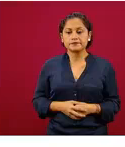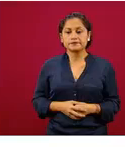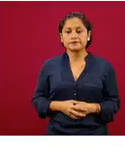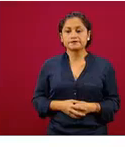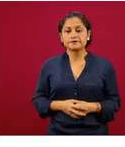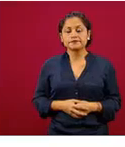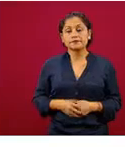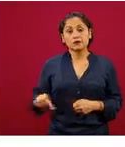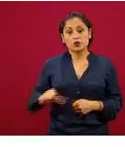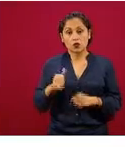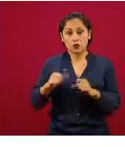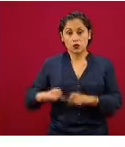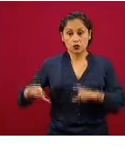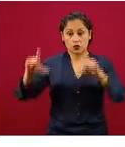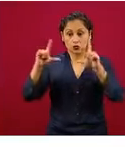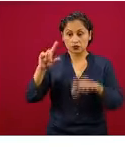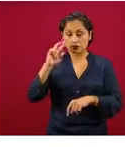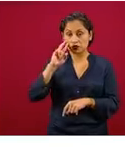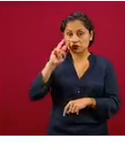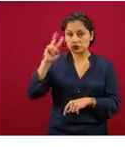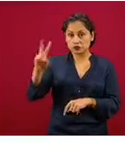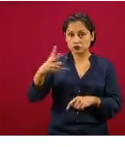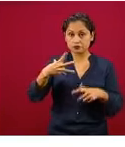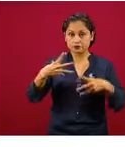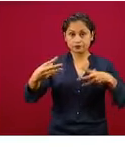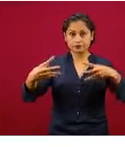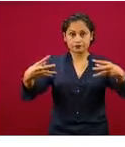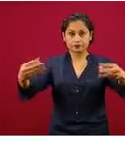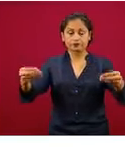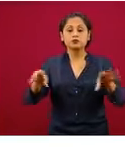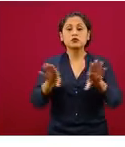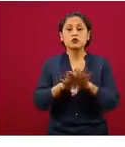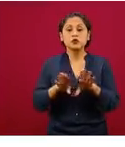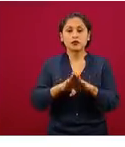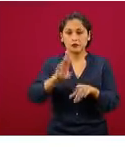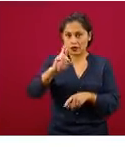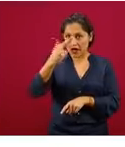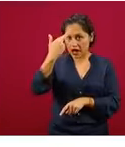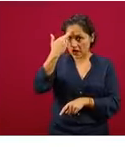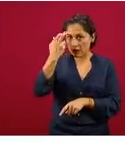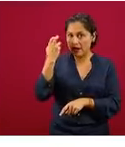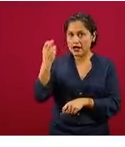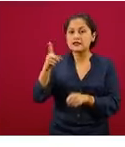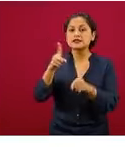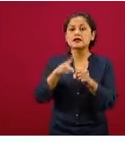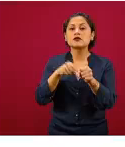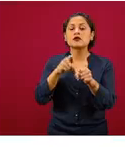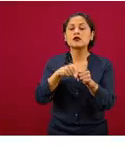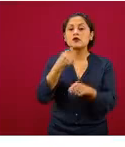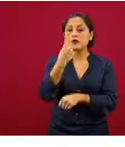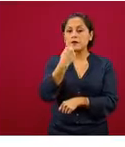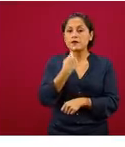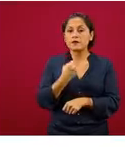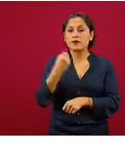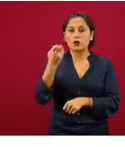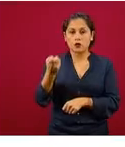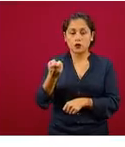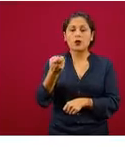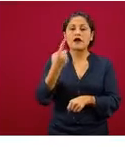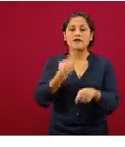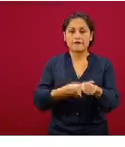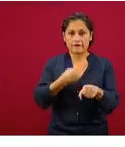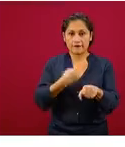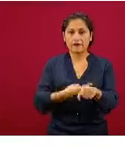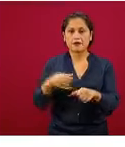diapositiva veremos la curva epidémica, recordando rápidamente, el color rojo oscuro son los casos confirmados